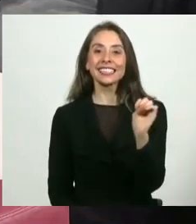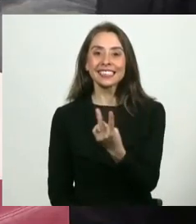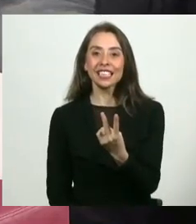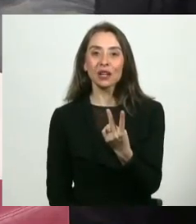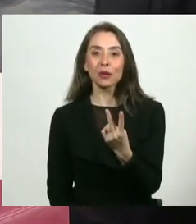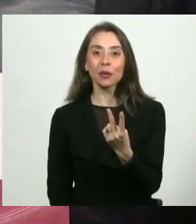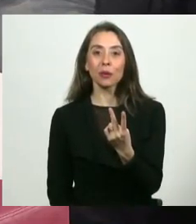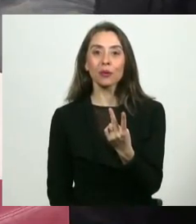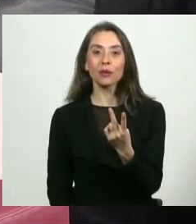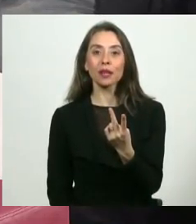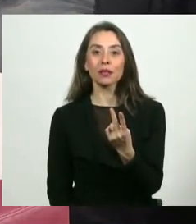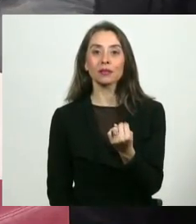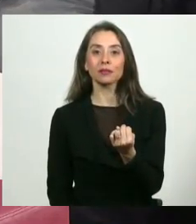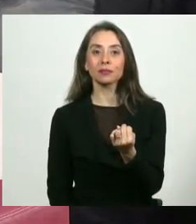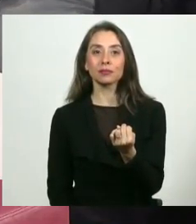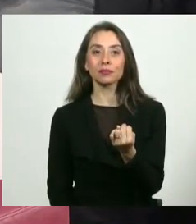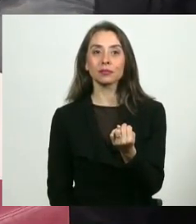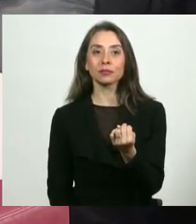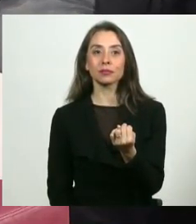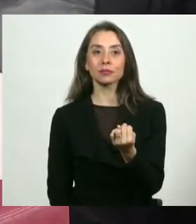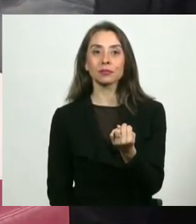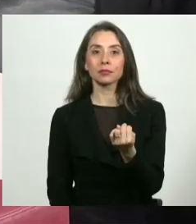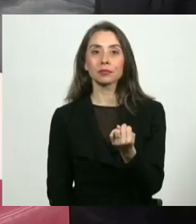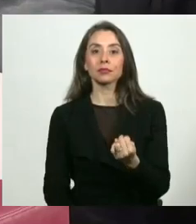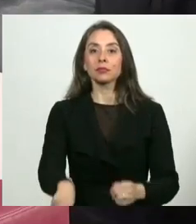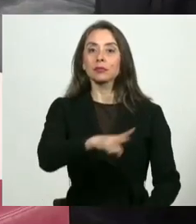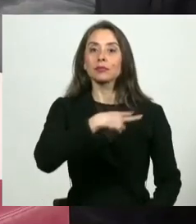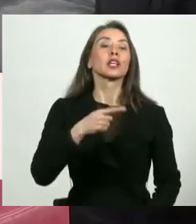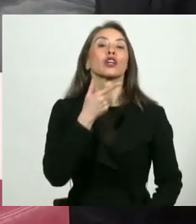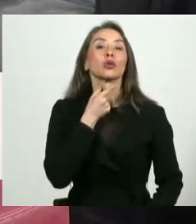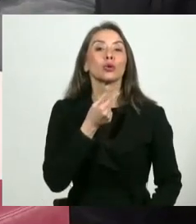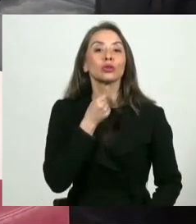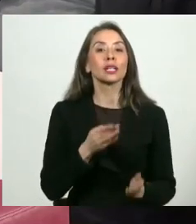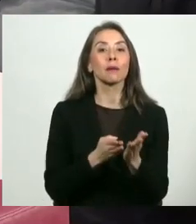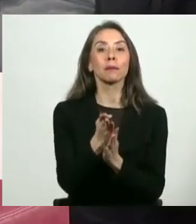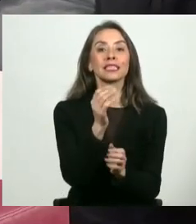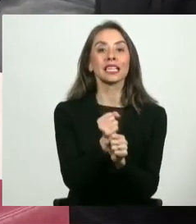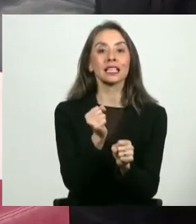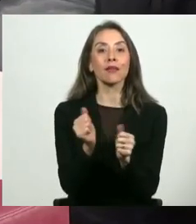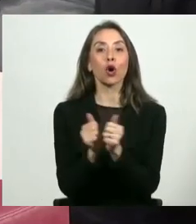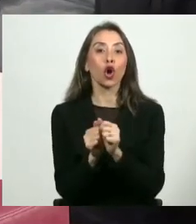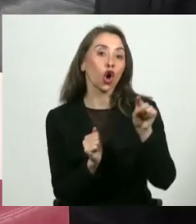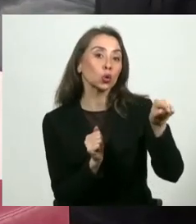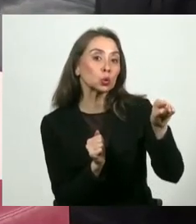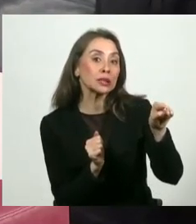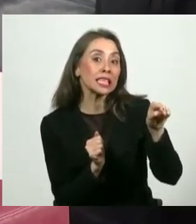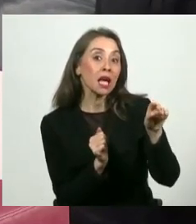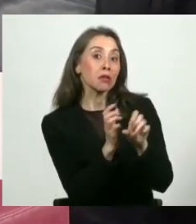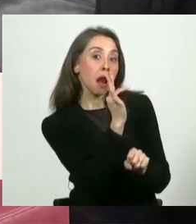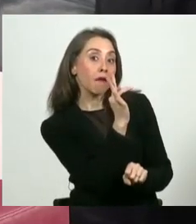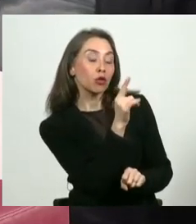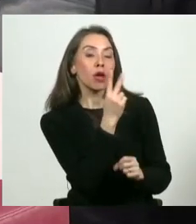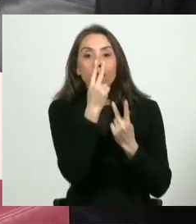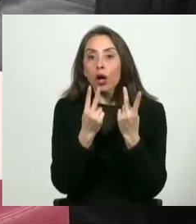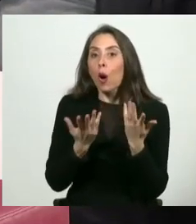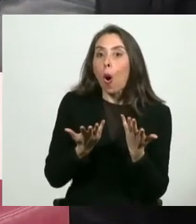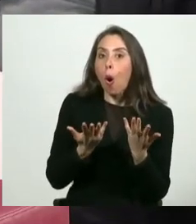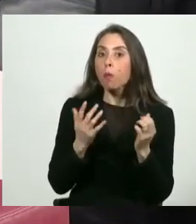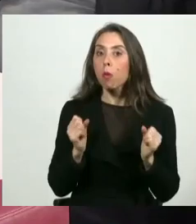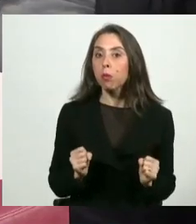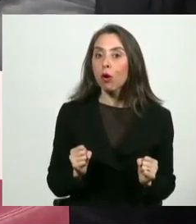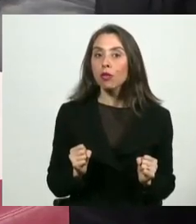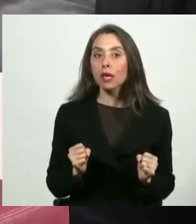Y la segunda es, nos gustaría empezar a trabajar con ustedes para ver la posibilidad de